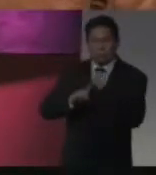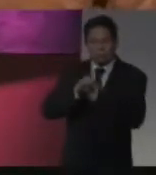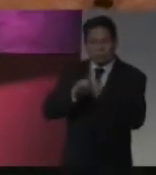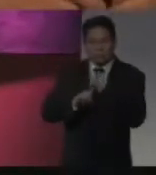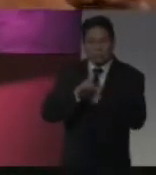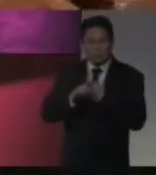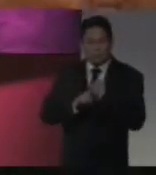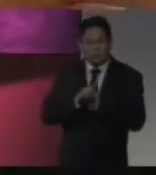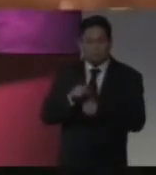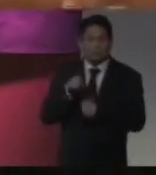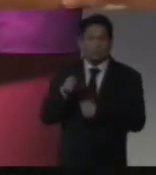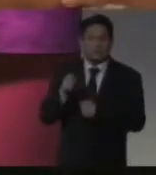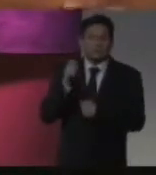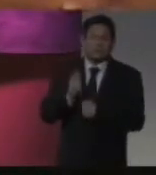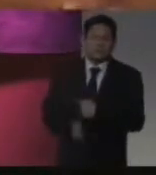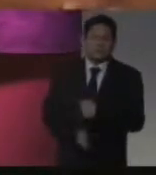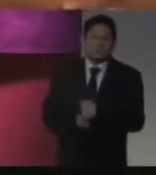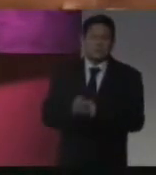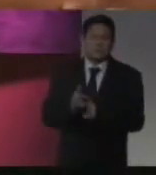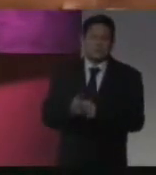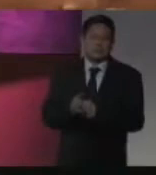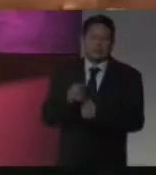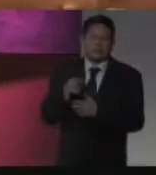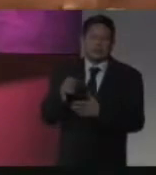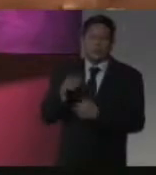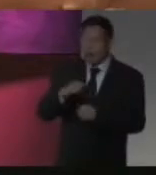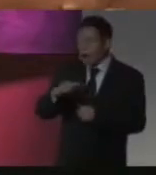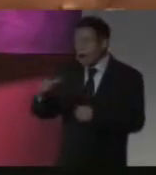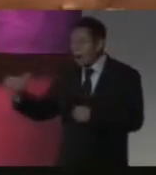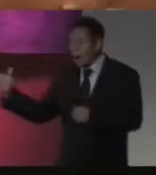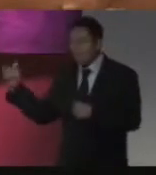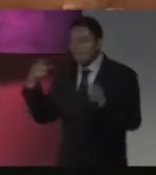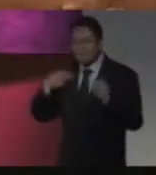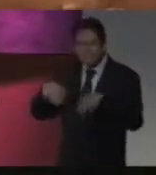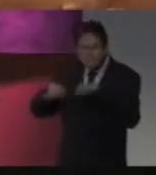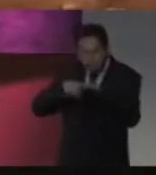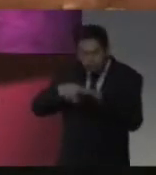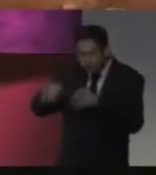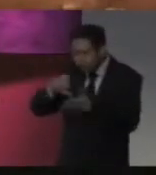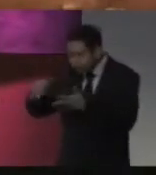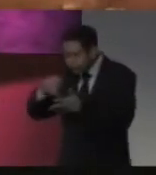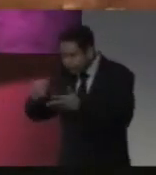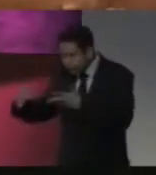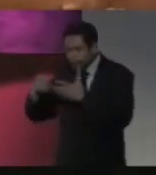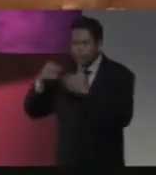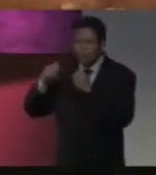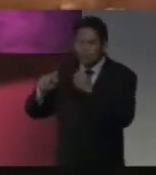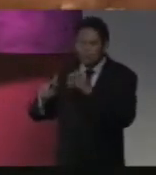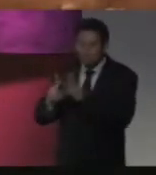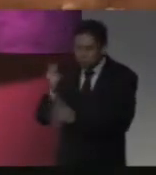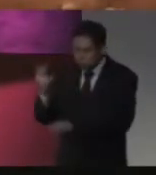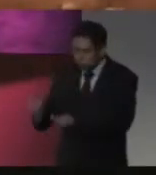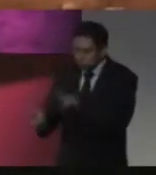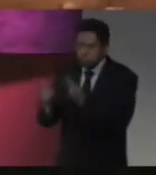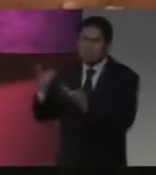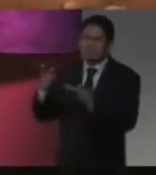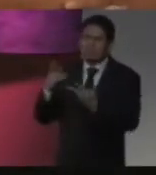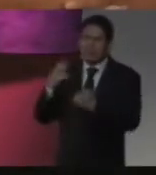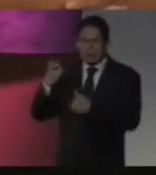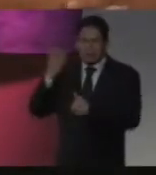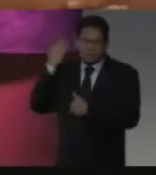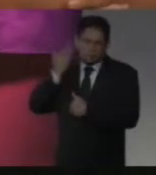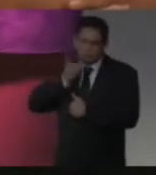la desestructuración de la producción campesina y todo el proceso del neoliberalismo y